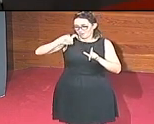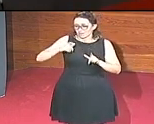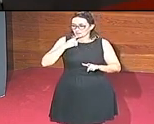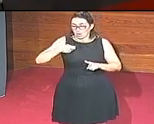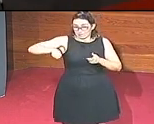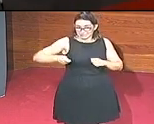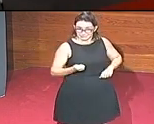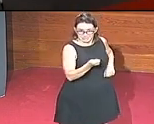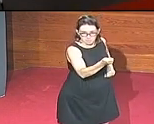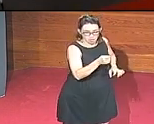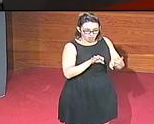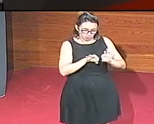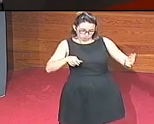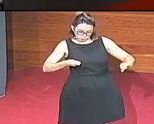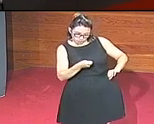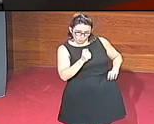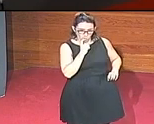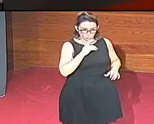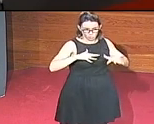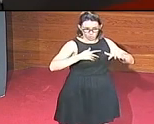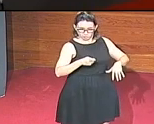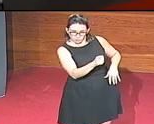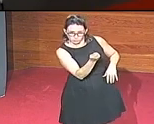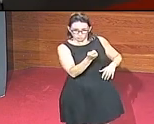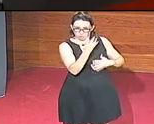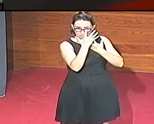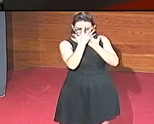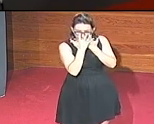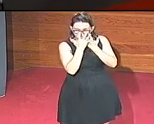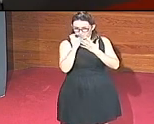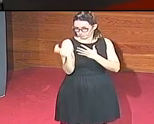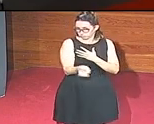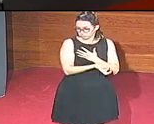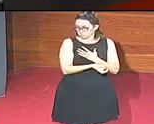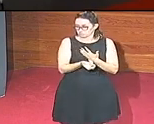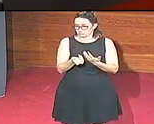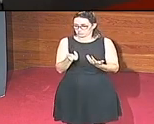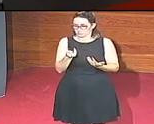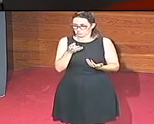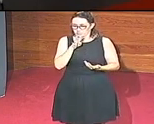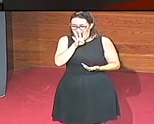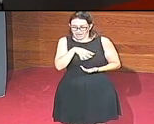las espadas como son los movimientos como son los trajes como son las mallas cuál es el calendario